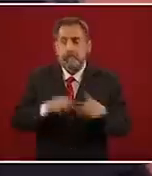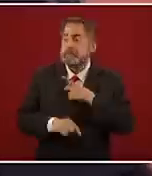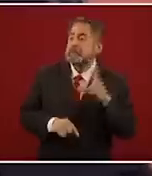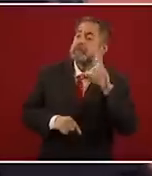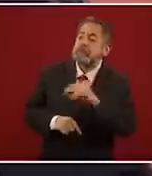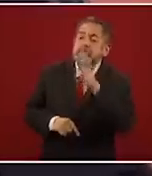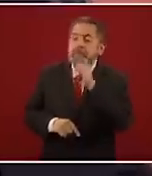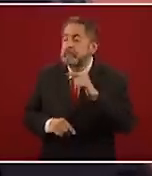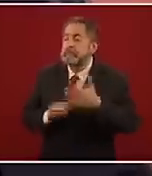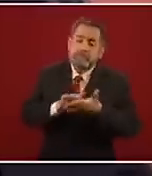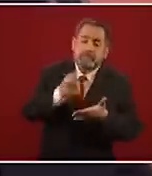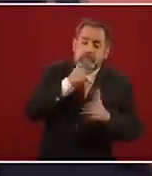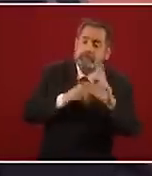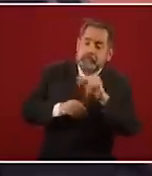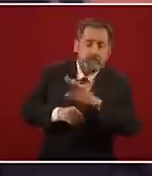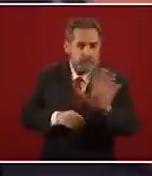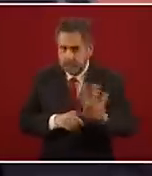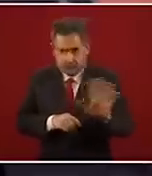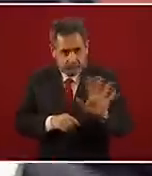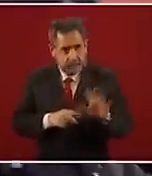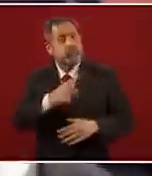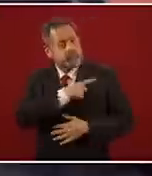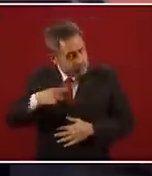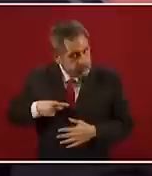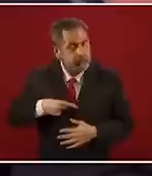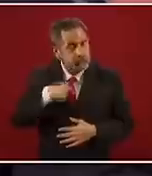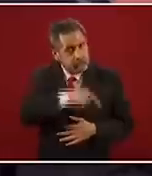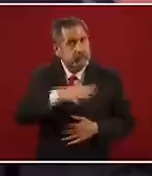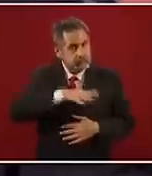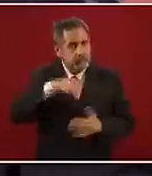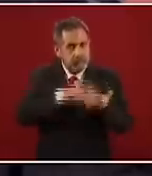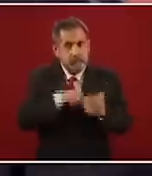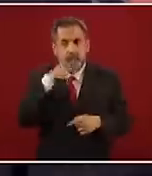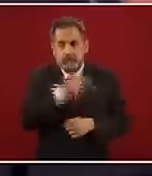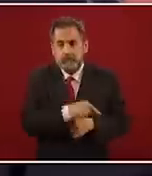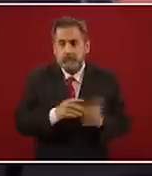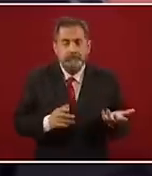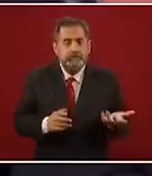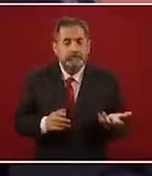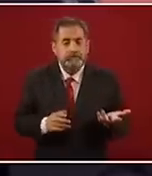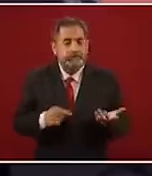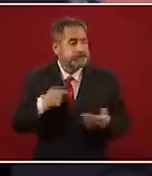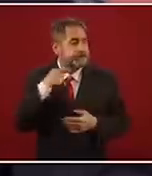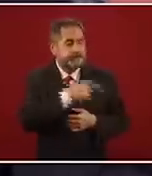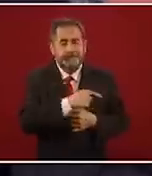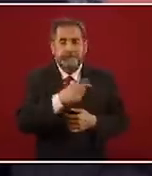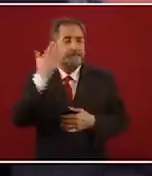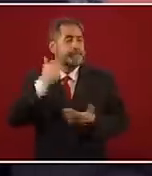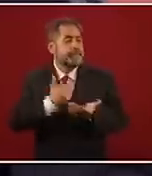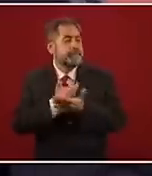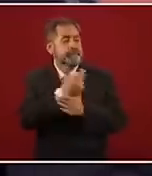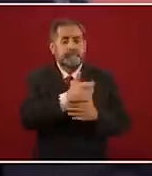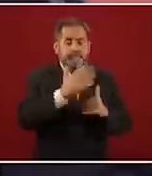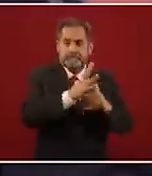haber falta de medicamentos ni de materiales de curación, porque este servicio que tiene un monto